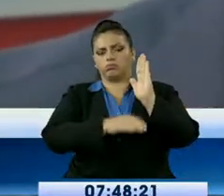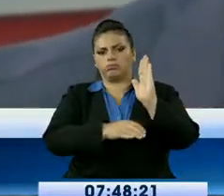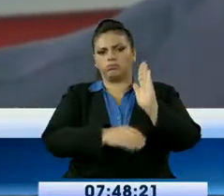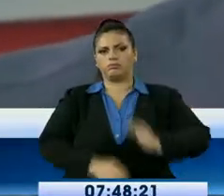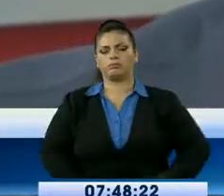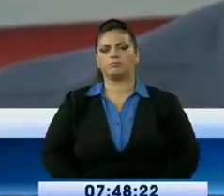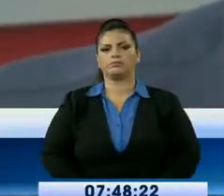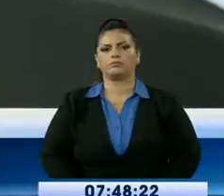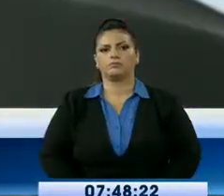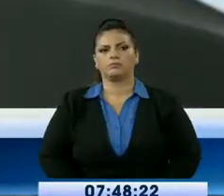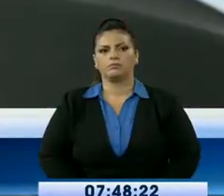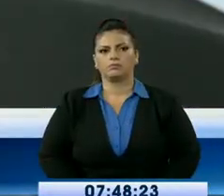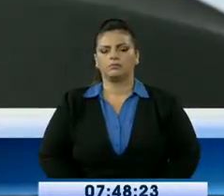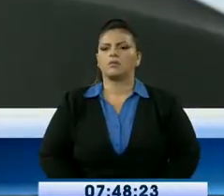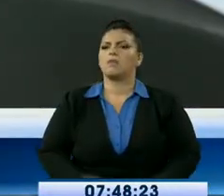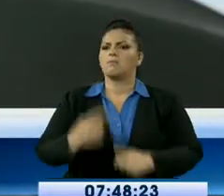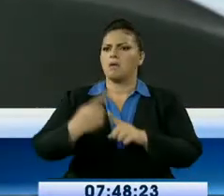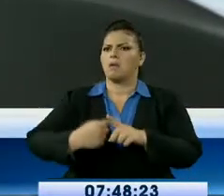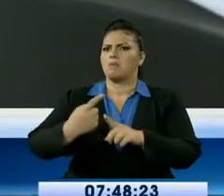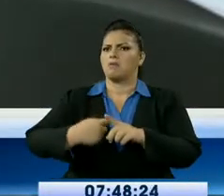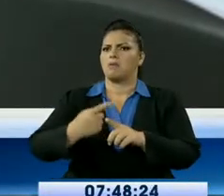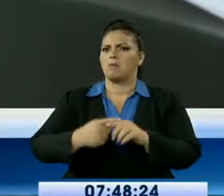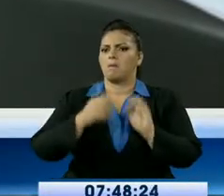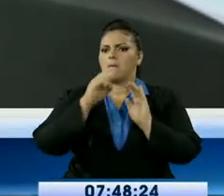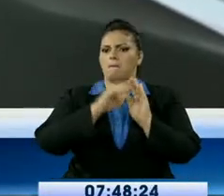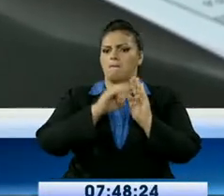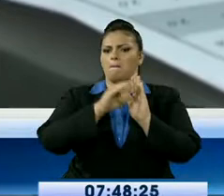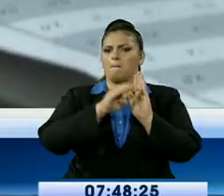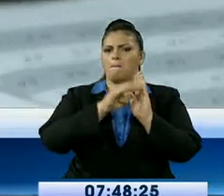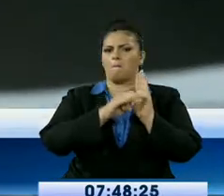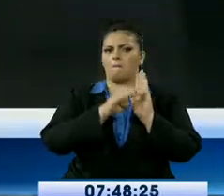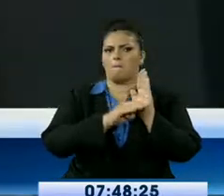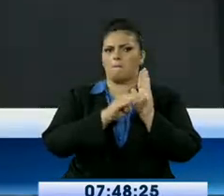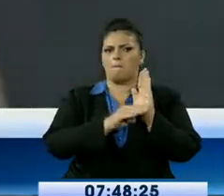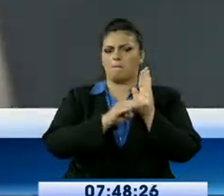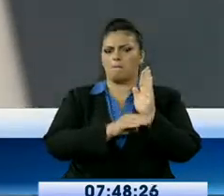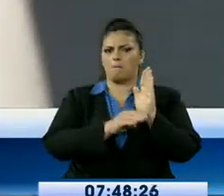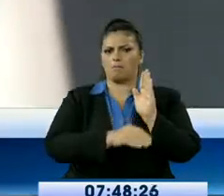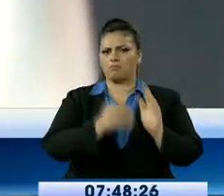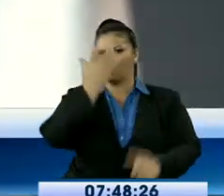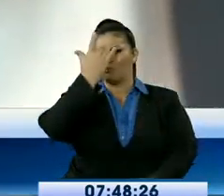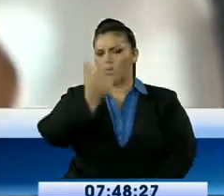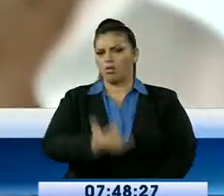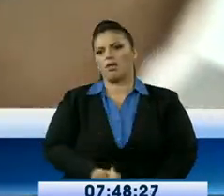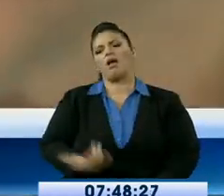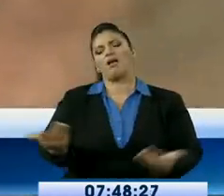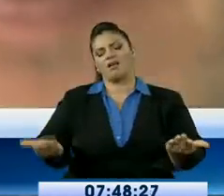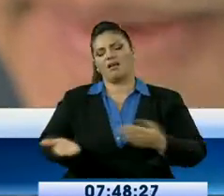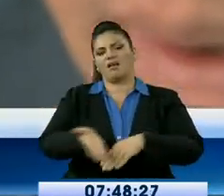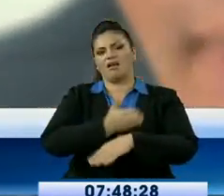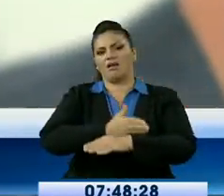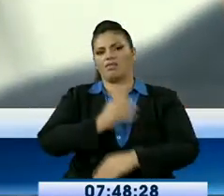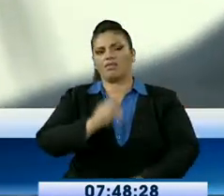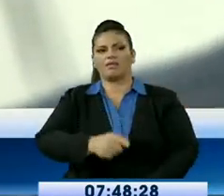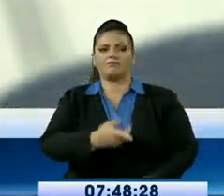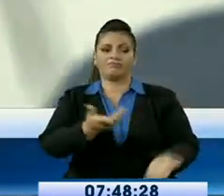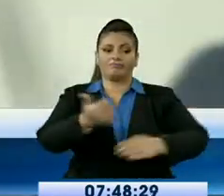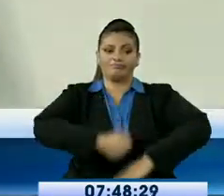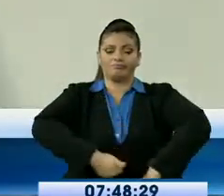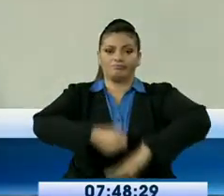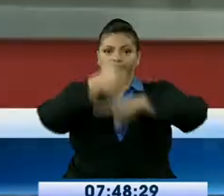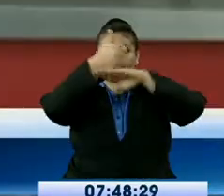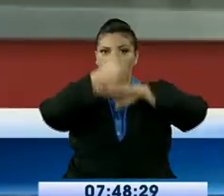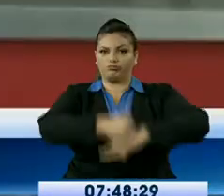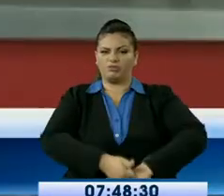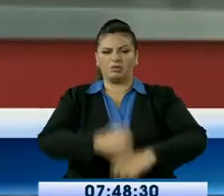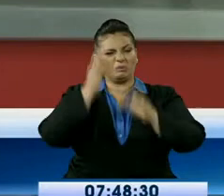desde hace varios meses y que no se ha detenido. Una de las razones sería las denuncias de corrupción que pesan en contra de altos funcionarios del